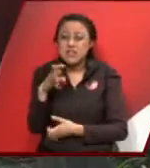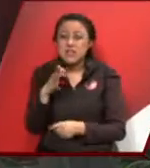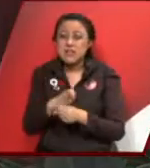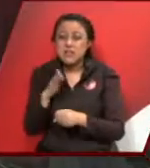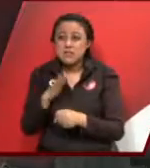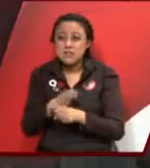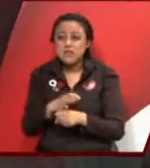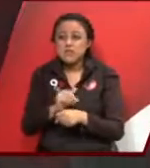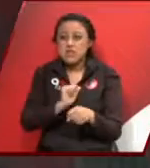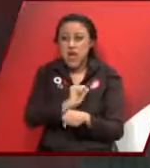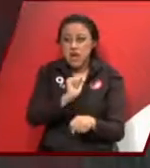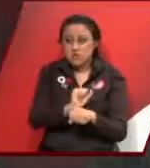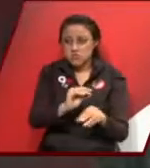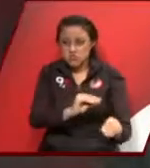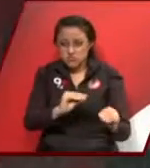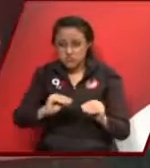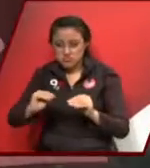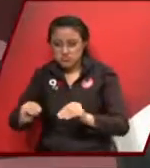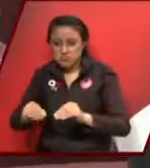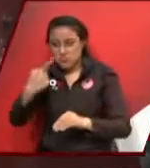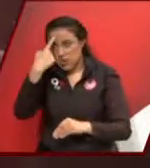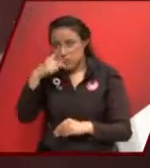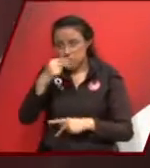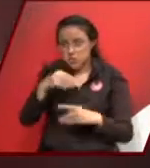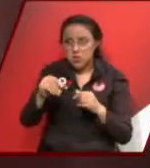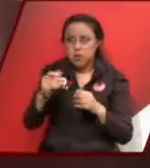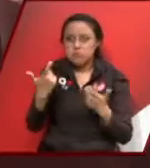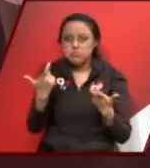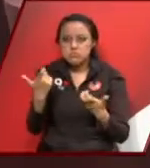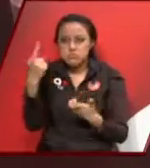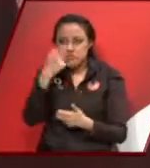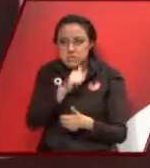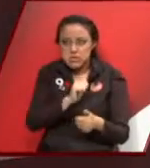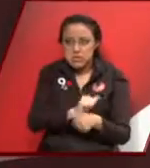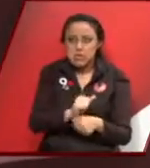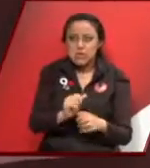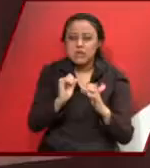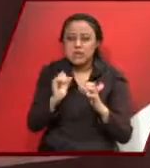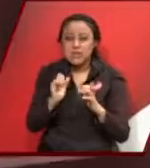que los coches interesen por aquí para que no se haga el tránsito afuera